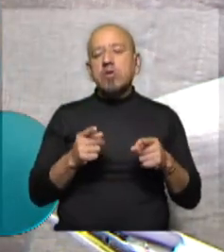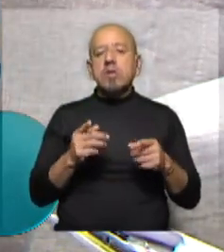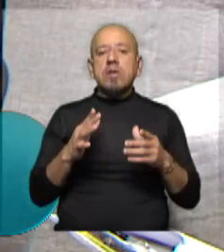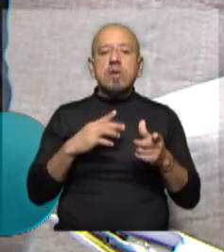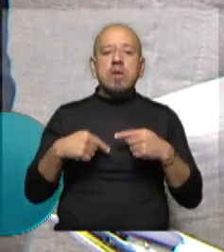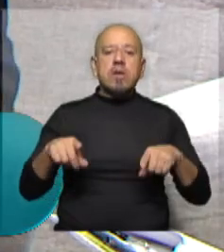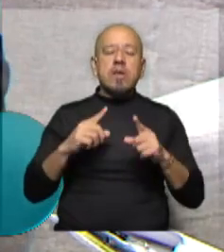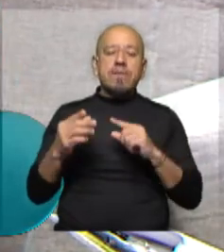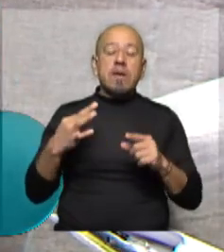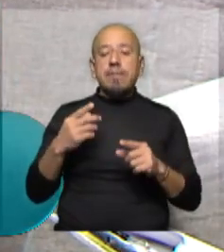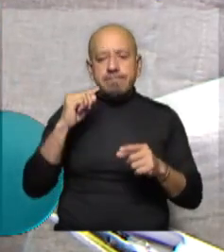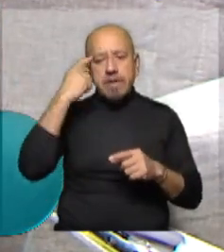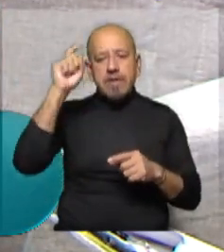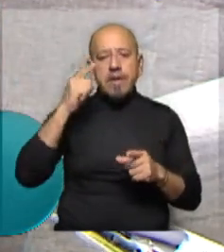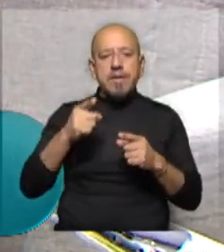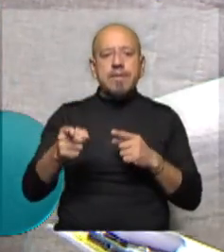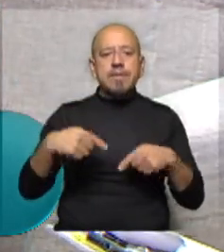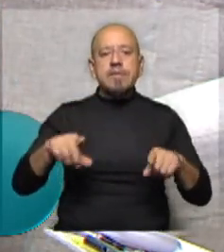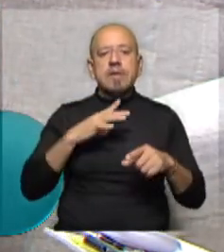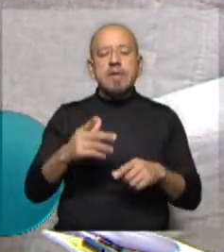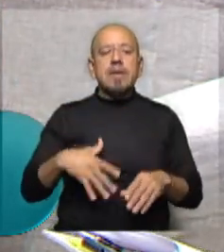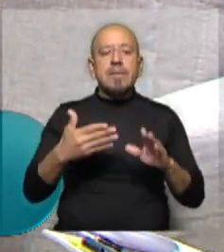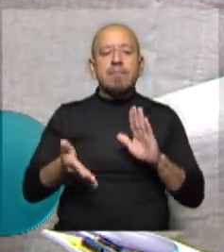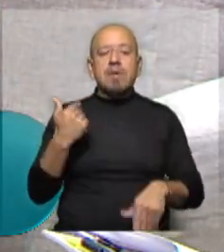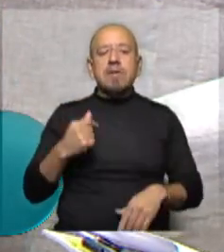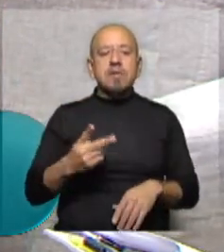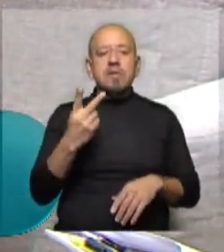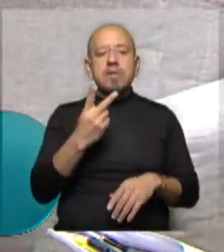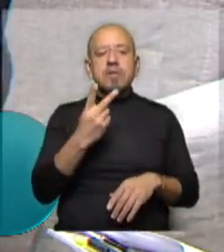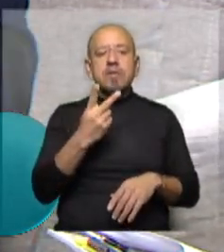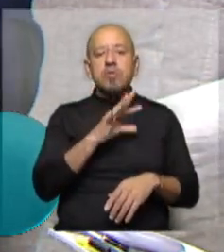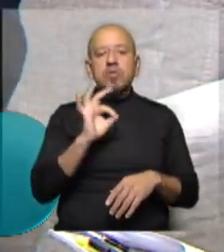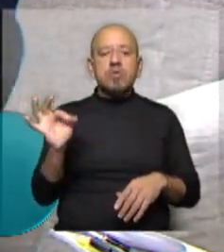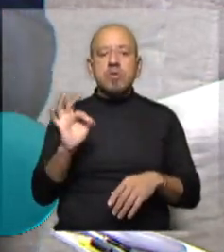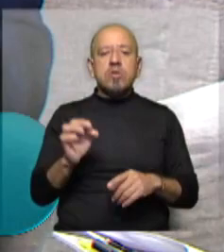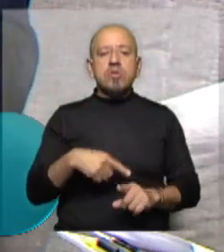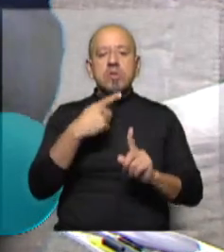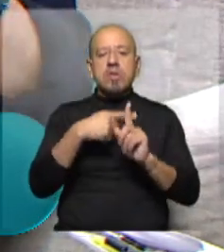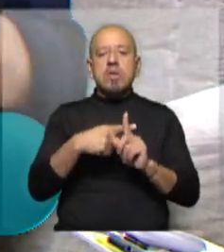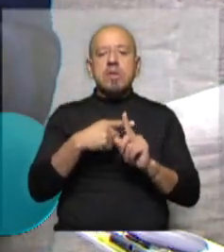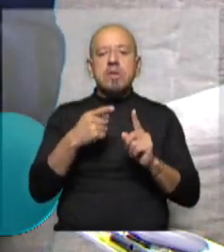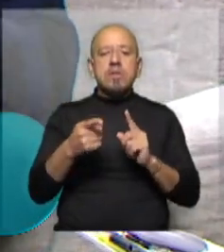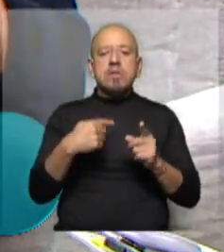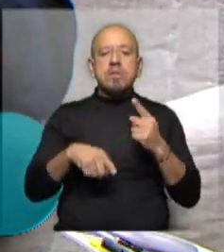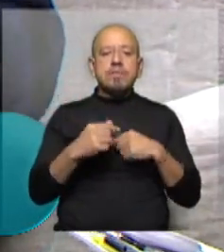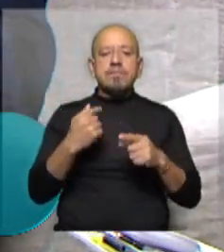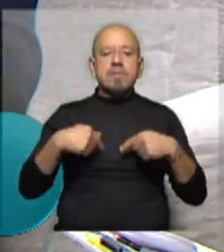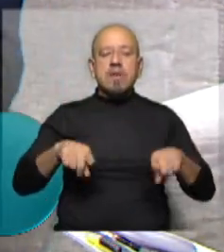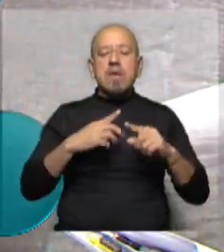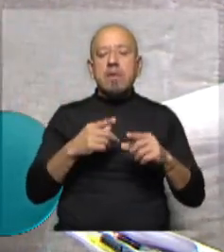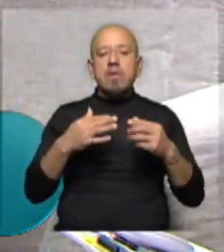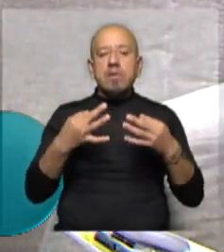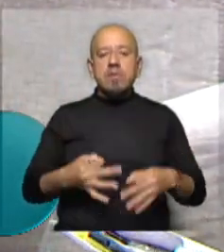that invited us. Y la idea es que hay detrás de todo esto hay más de 200 iglesias que nos invitaron. There's a lot of work we need to do together, so that's